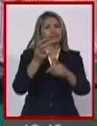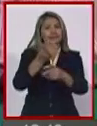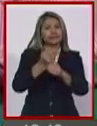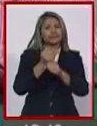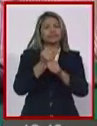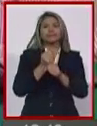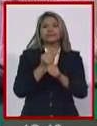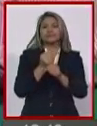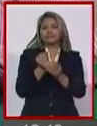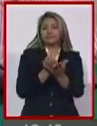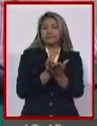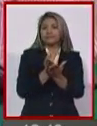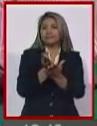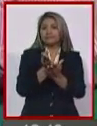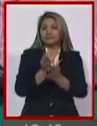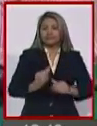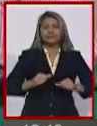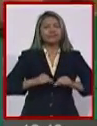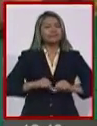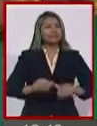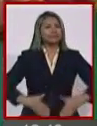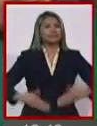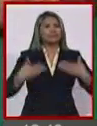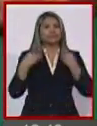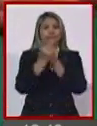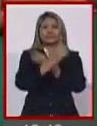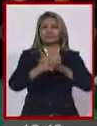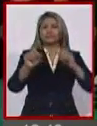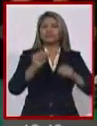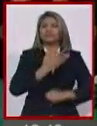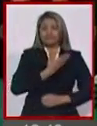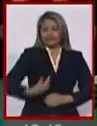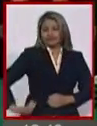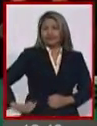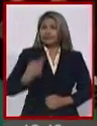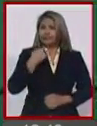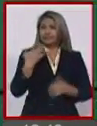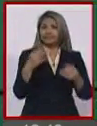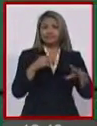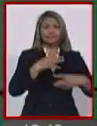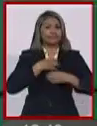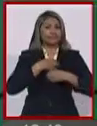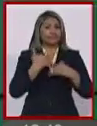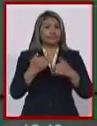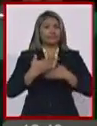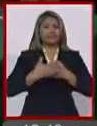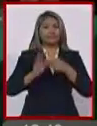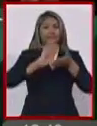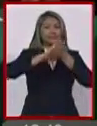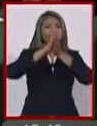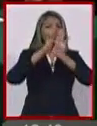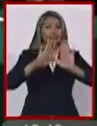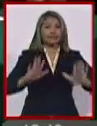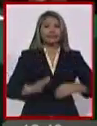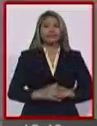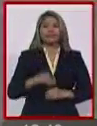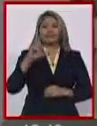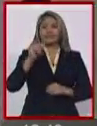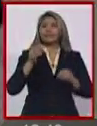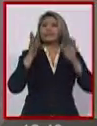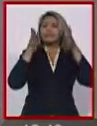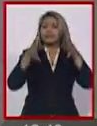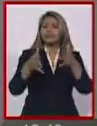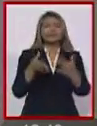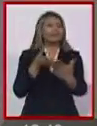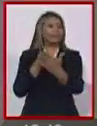derecho de seguir viviendo en democracia. El presidente cívico ratificó que esta movilización será pacífica y que no